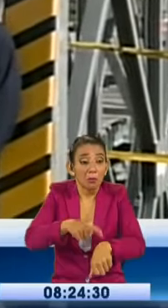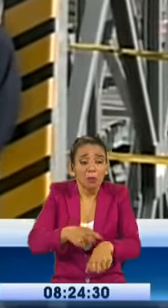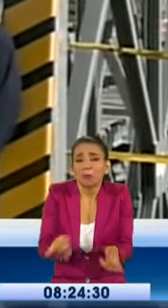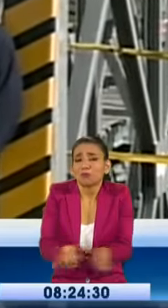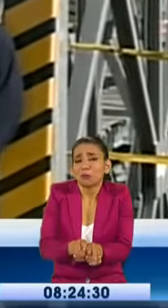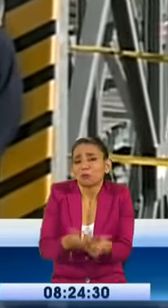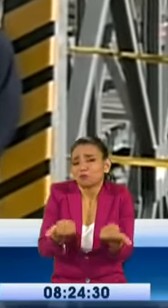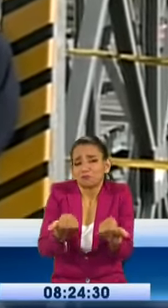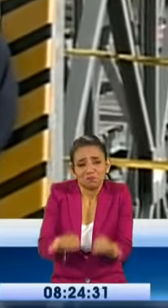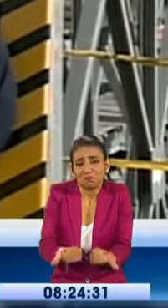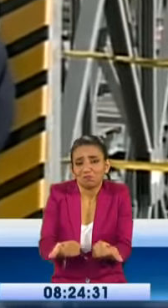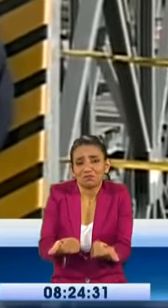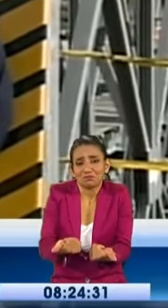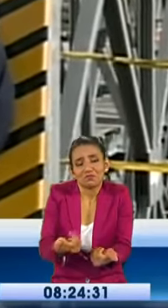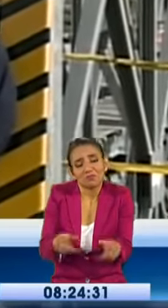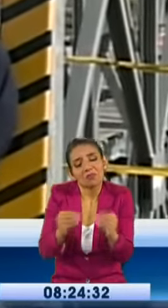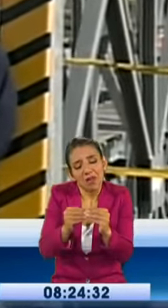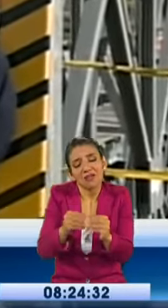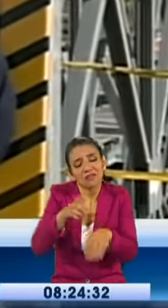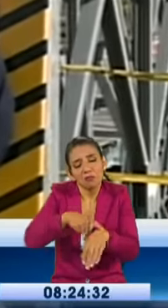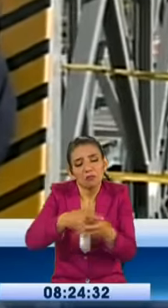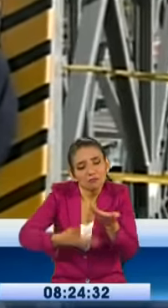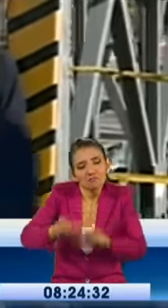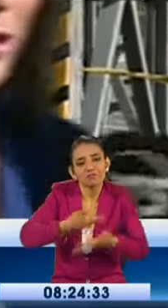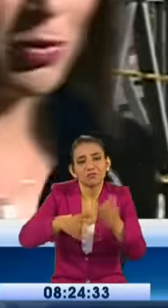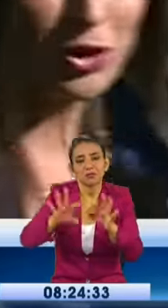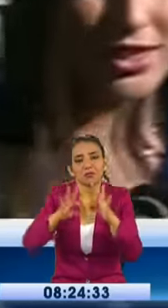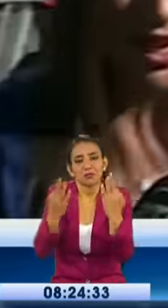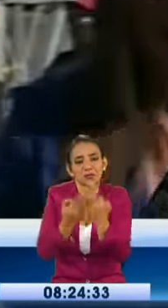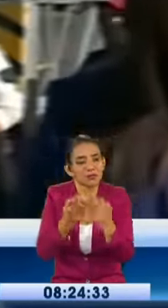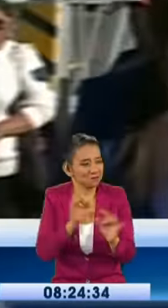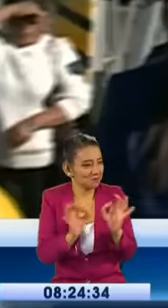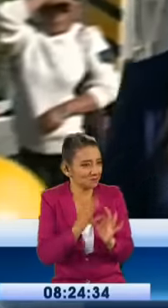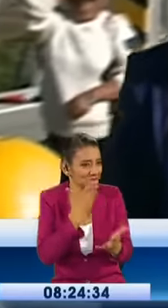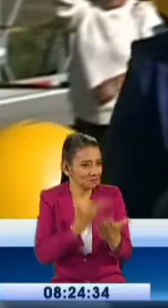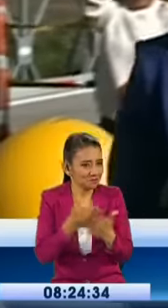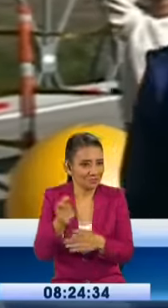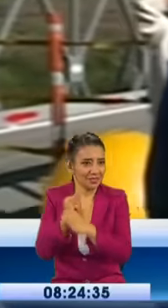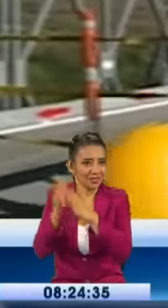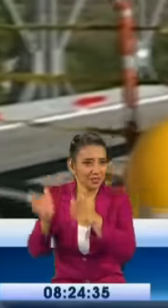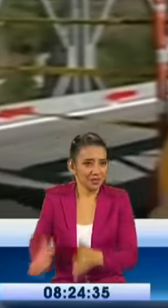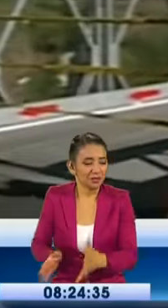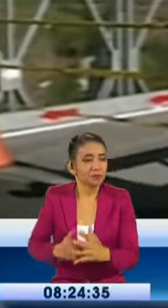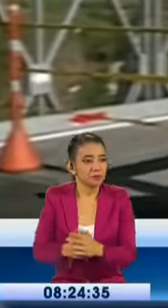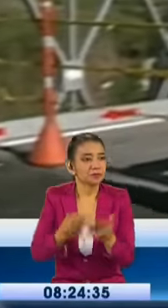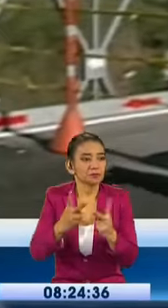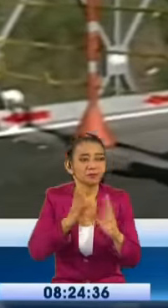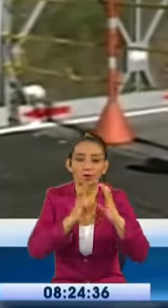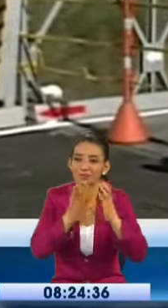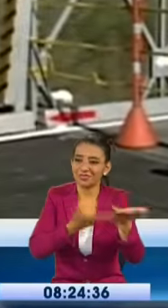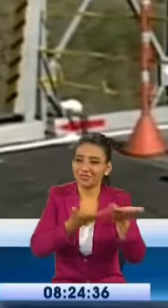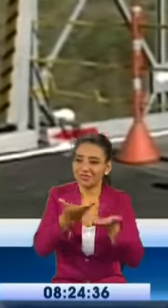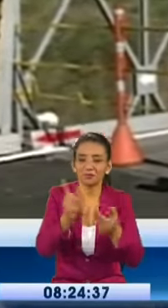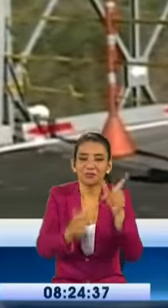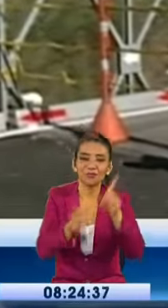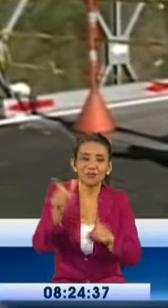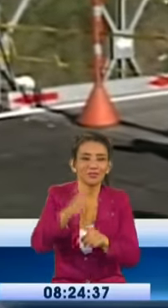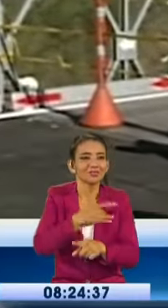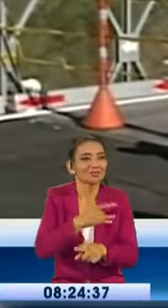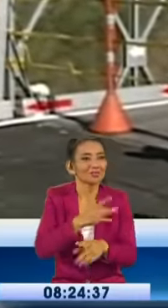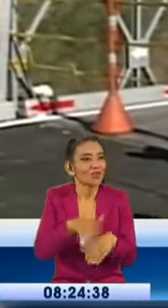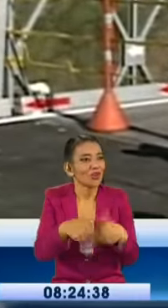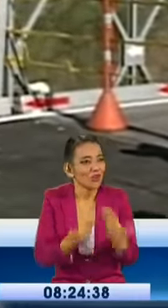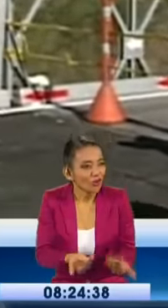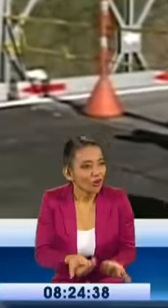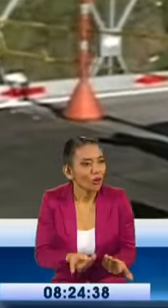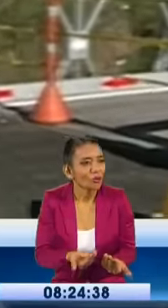movilidad, lo que se traduce en más tiempo para compartir con sus familias. Perfecto, muchas gracias, ingeniero, pero vamos a conversar también con la ciudadanía para que nos diga cómo les